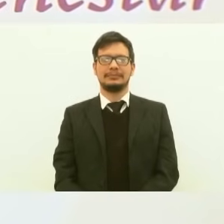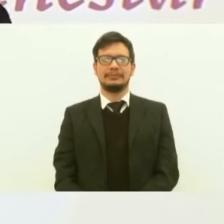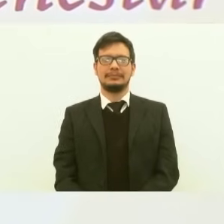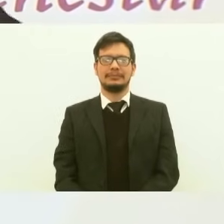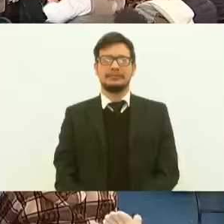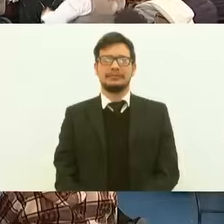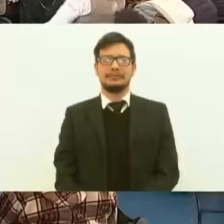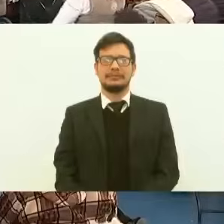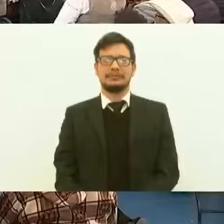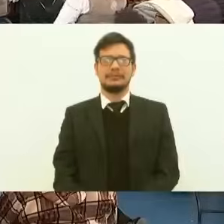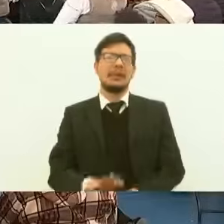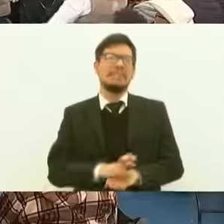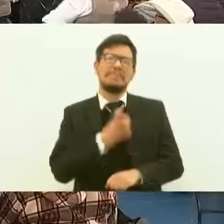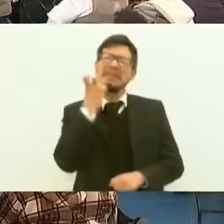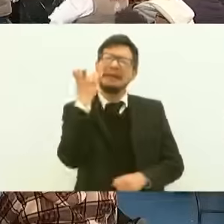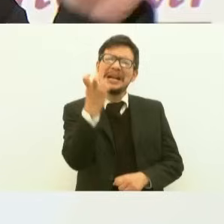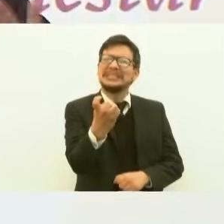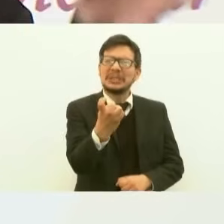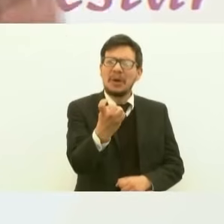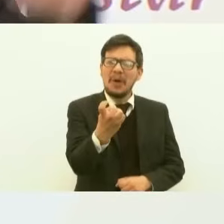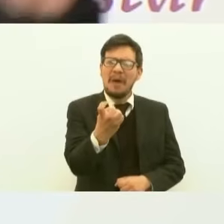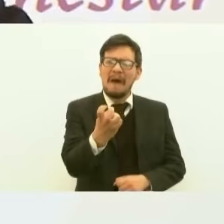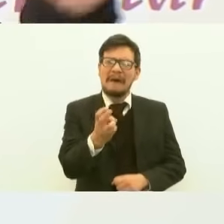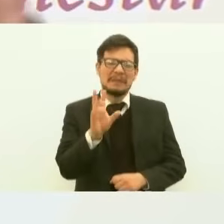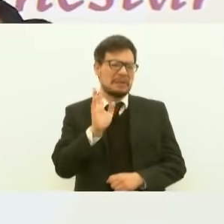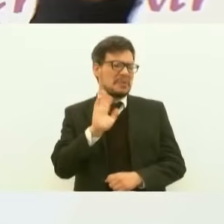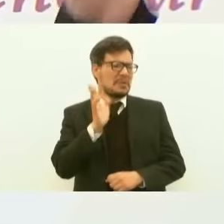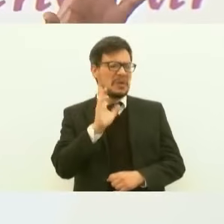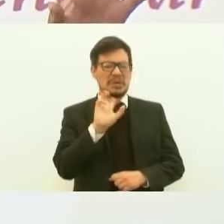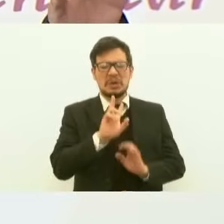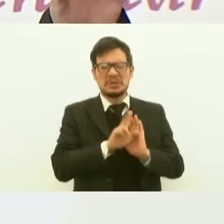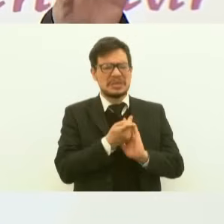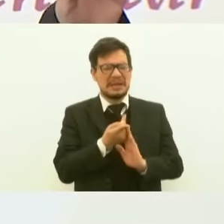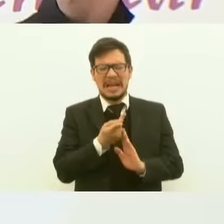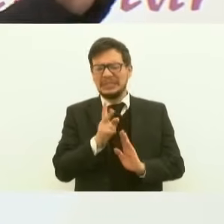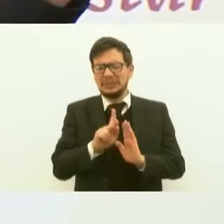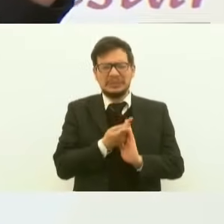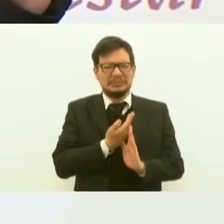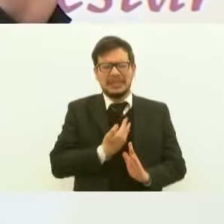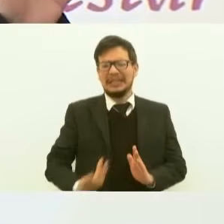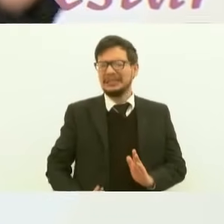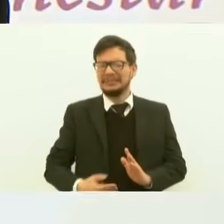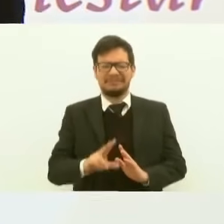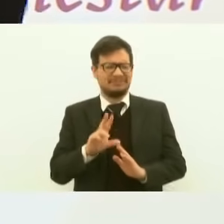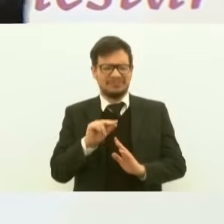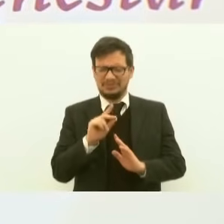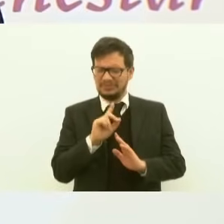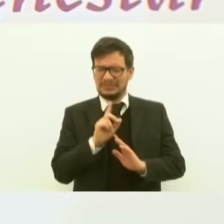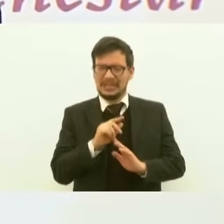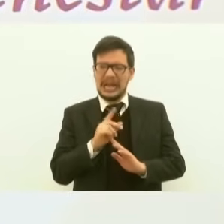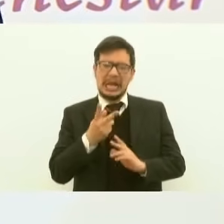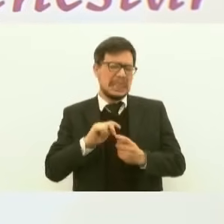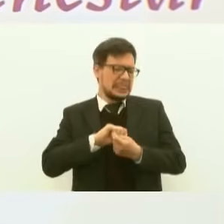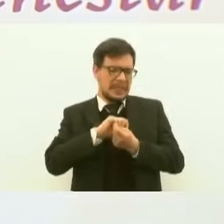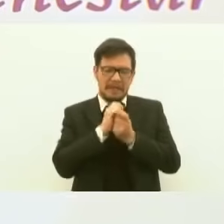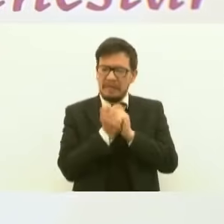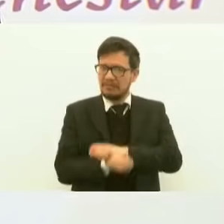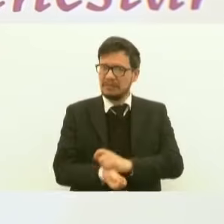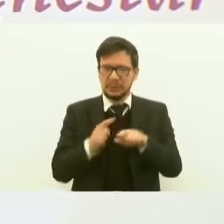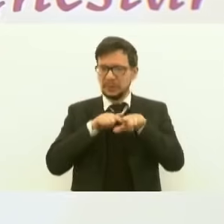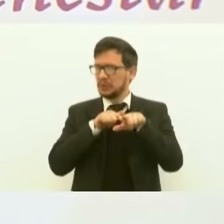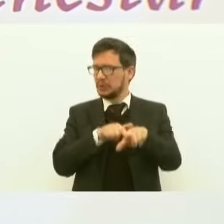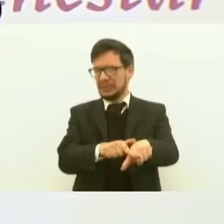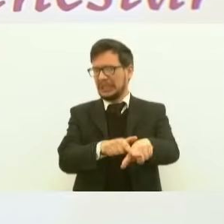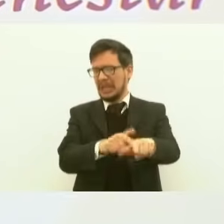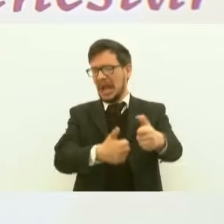Por eso no hay nada que temer. La transformación va